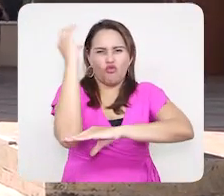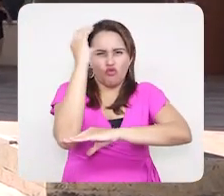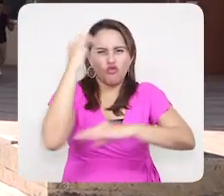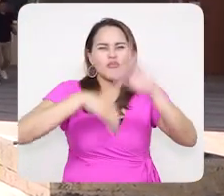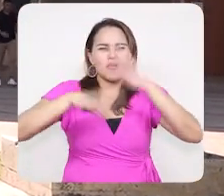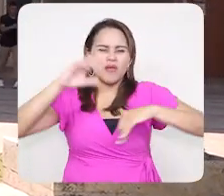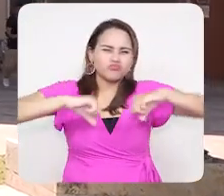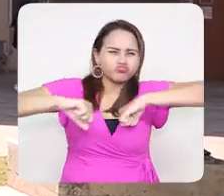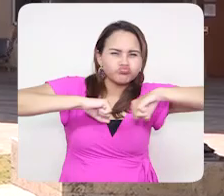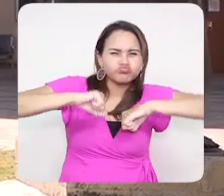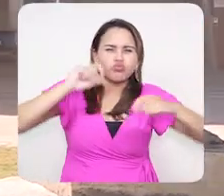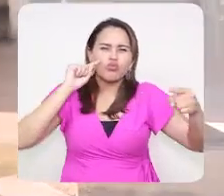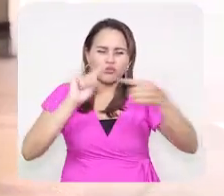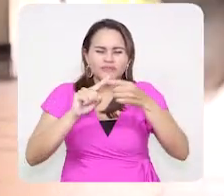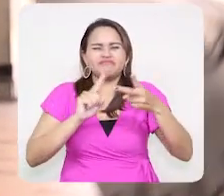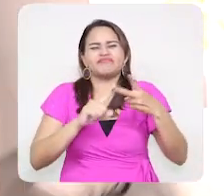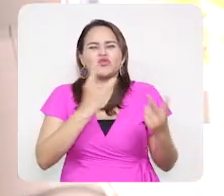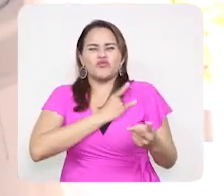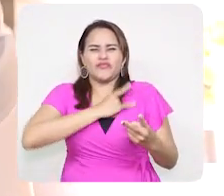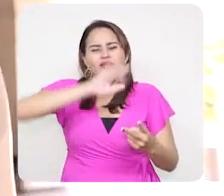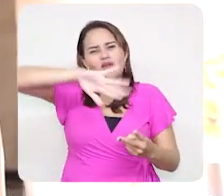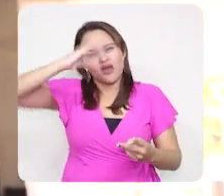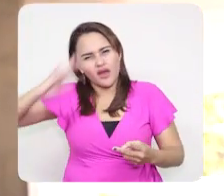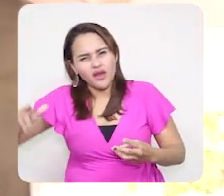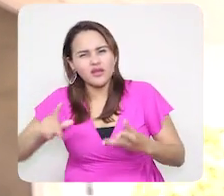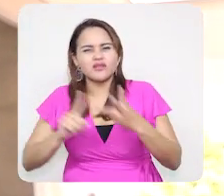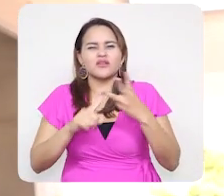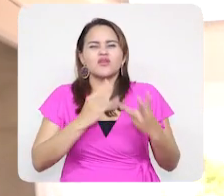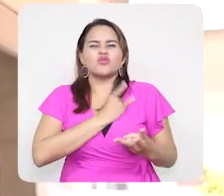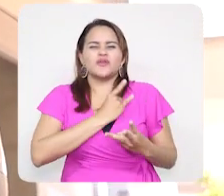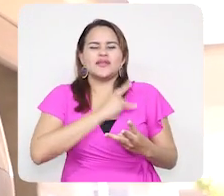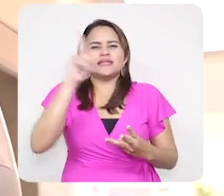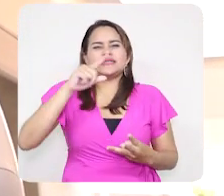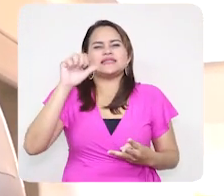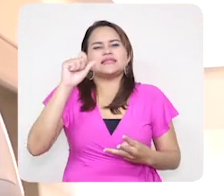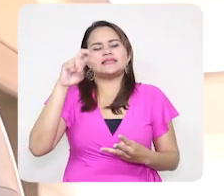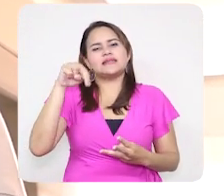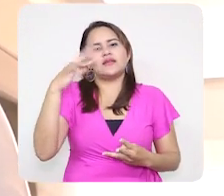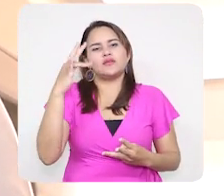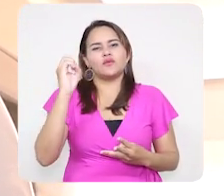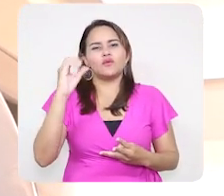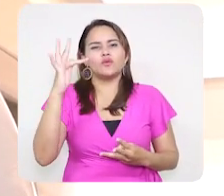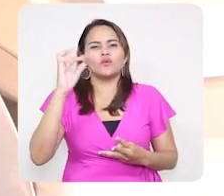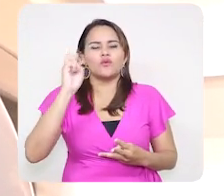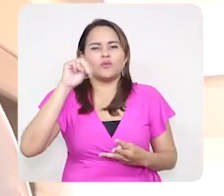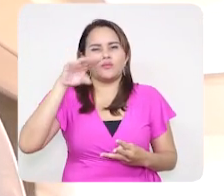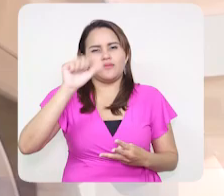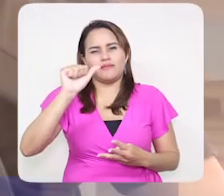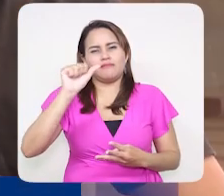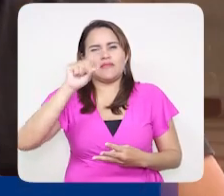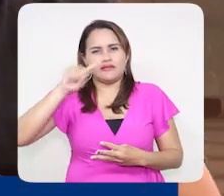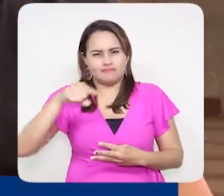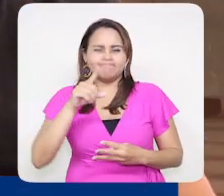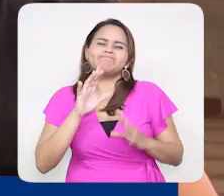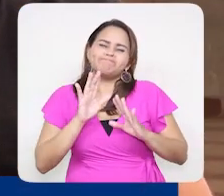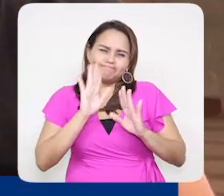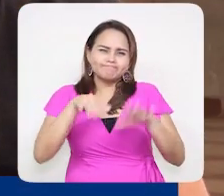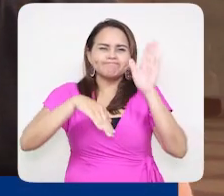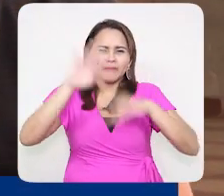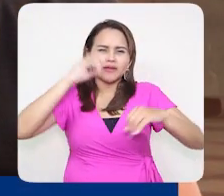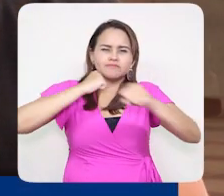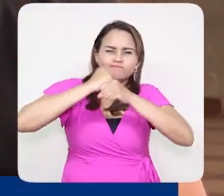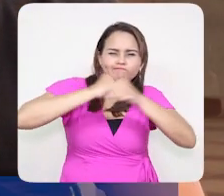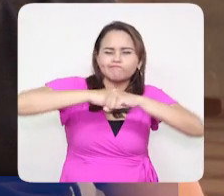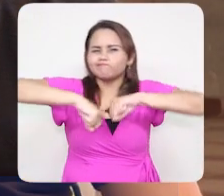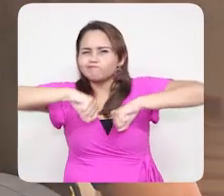Grupo Bancolombia y en el que participan también la Alma Mater, la Universidad de los Andes y la Universidad Santo Tomás. La oportunidad que nos da